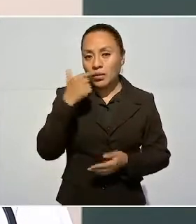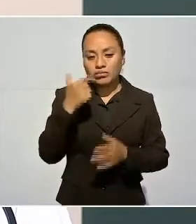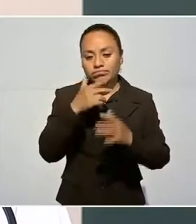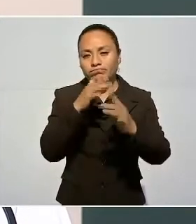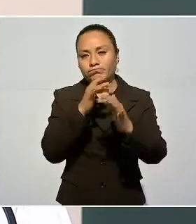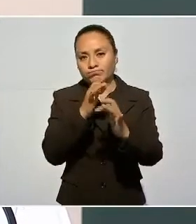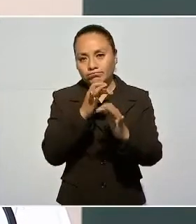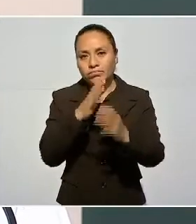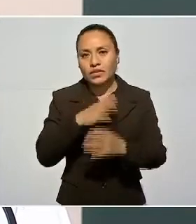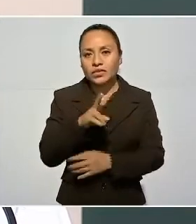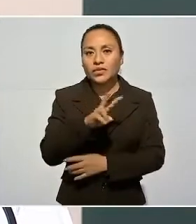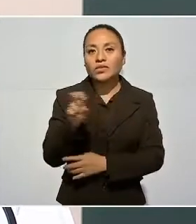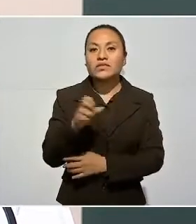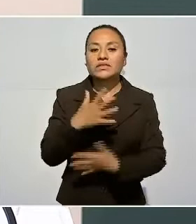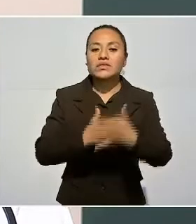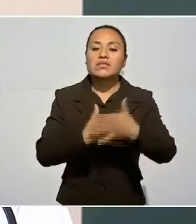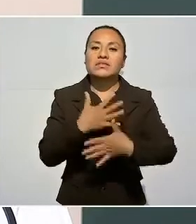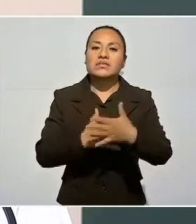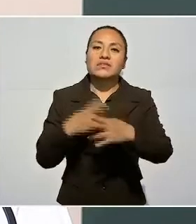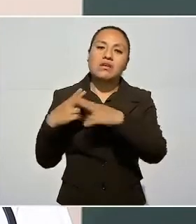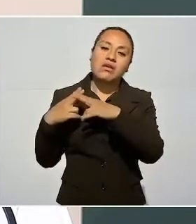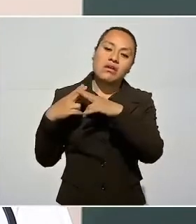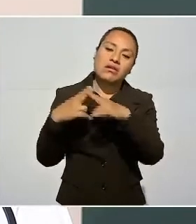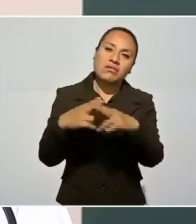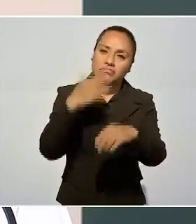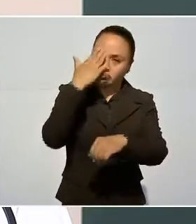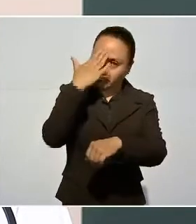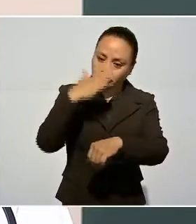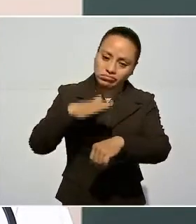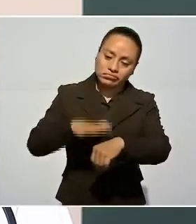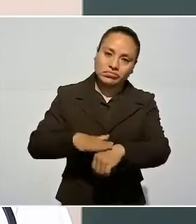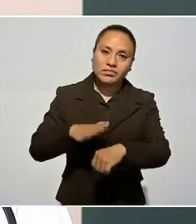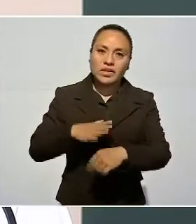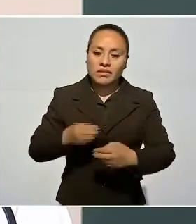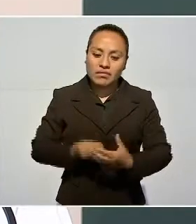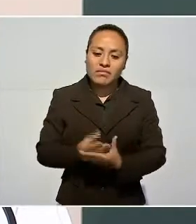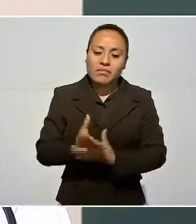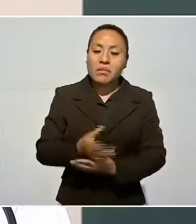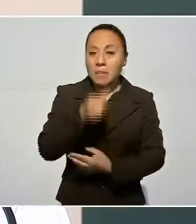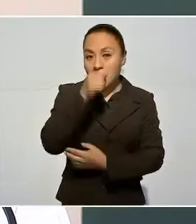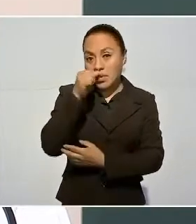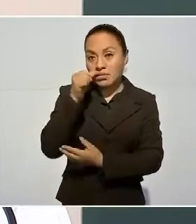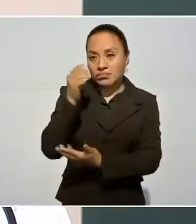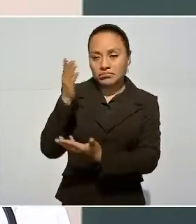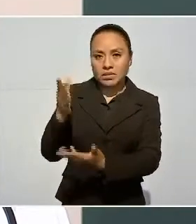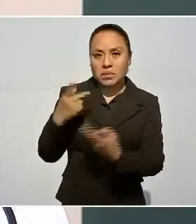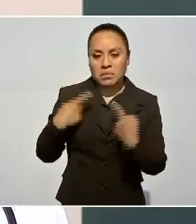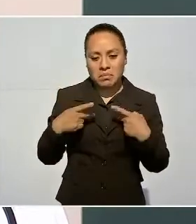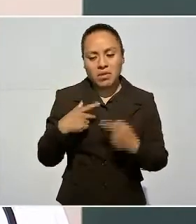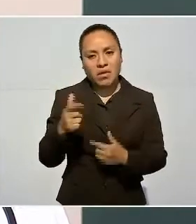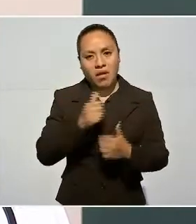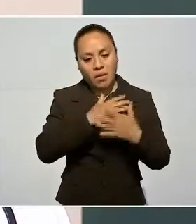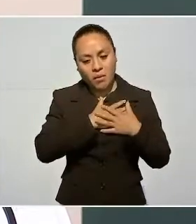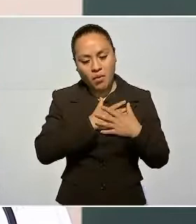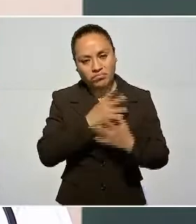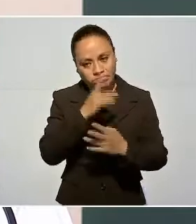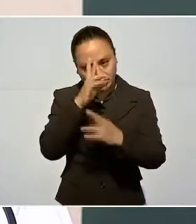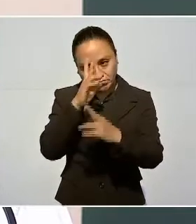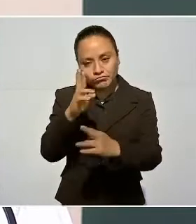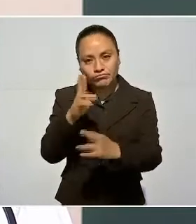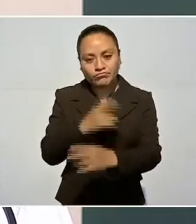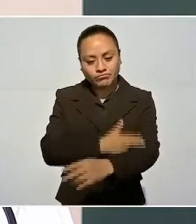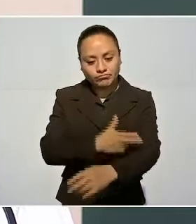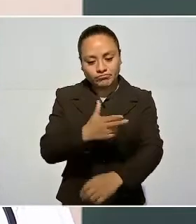al 215 aniversario del natalicio del hombre cabal, recto, íntegro, amoroso esposo y padre